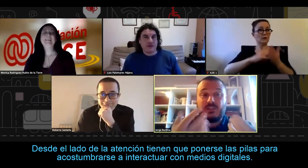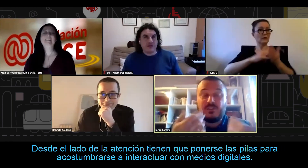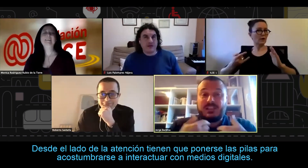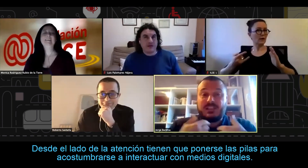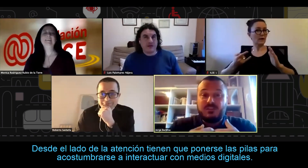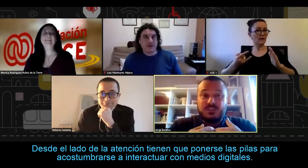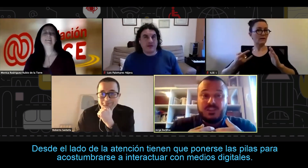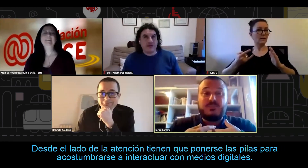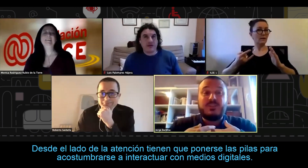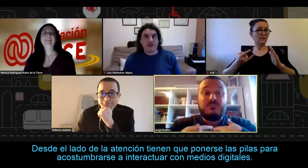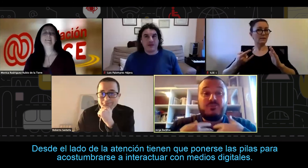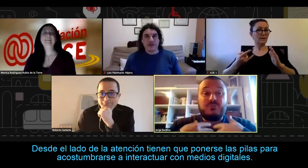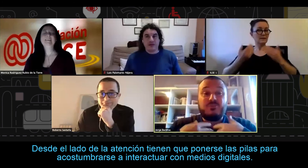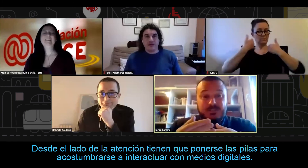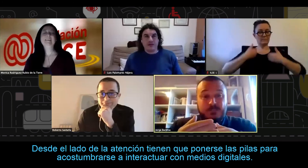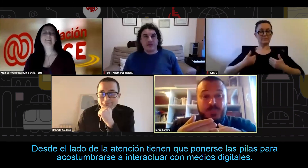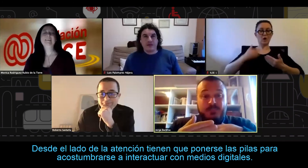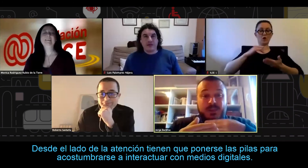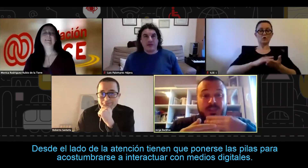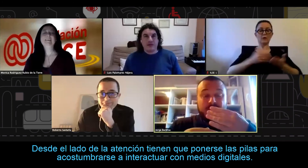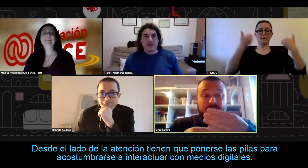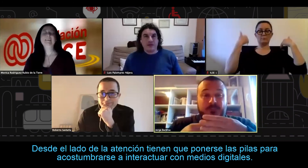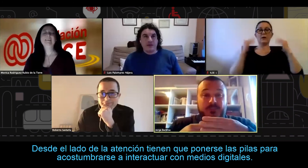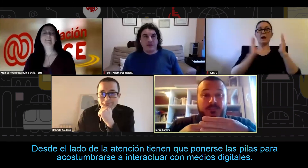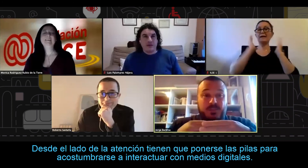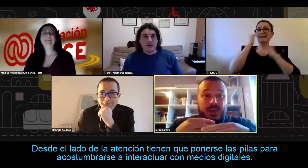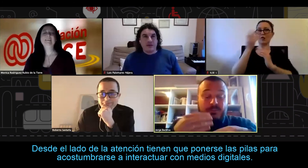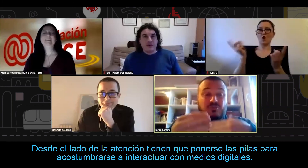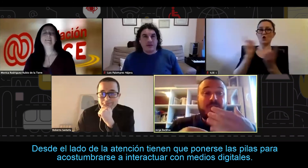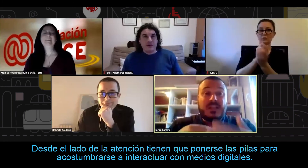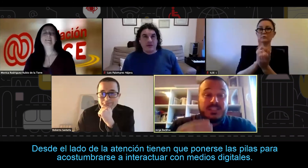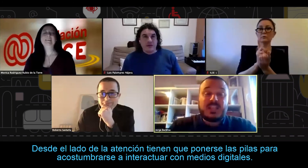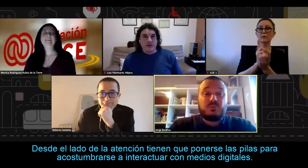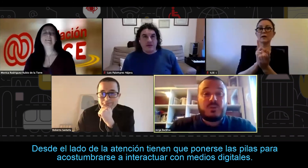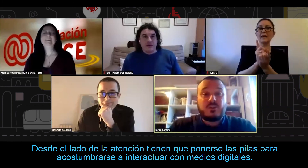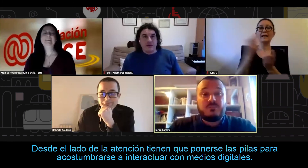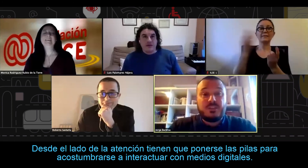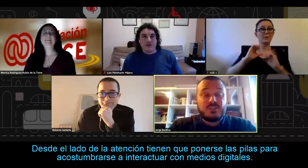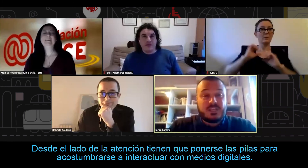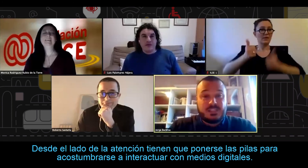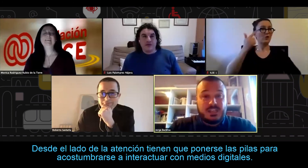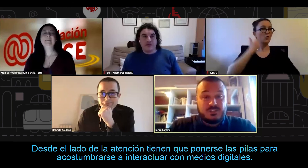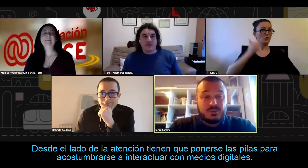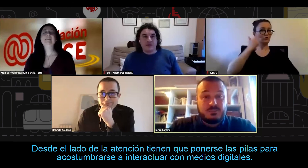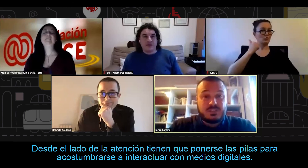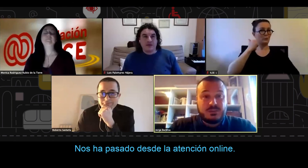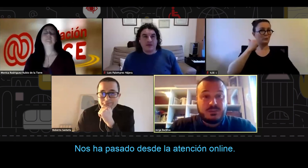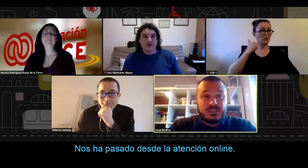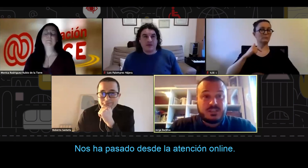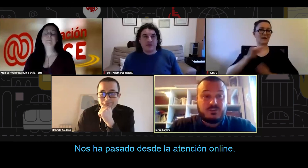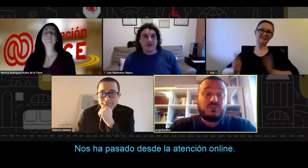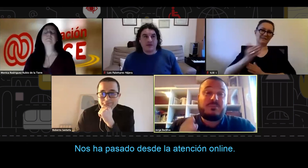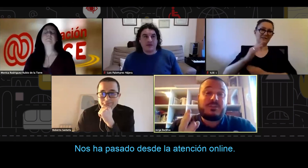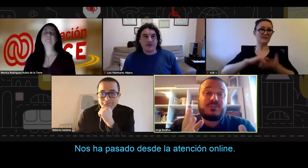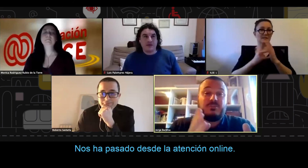lado de la atención tienen que ponerse mucho las pilas para poder acostumbrarse a interactuar con medios digitales, ¿no? Porque muchas veces